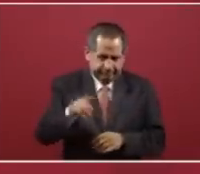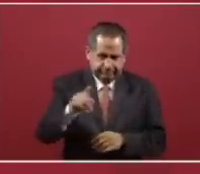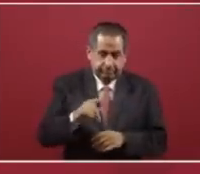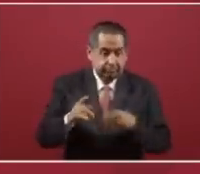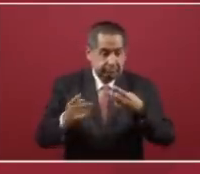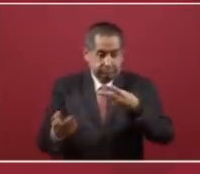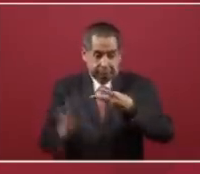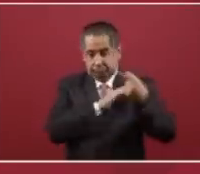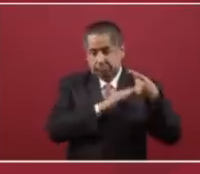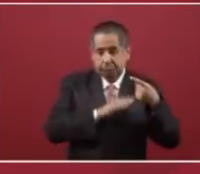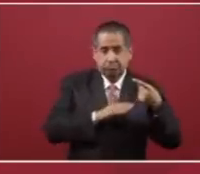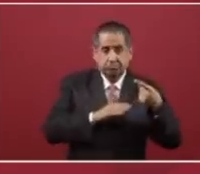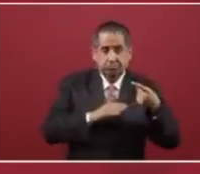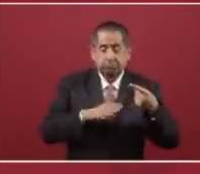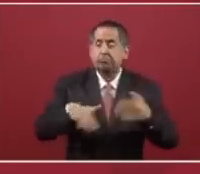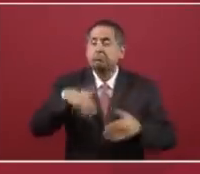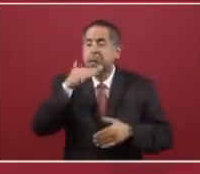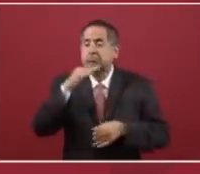quitó